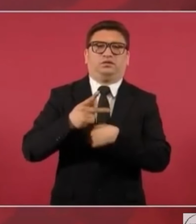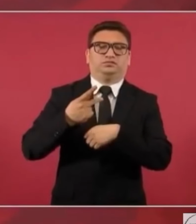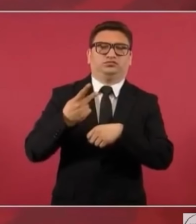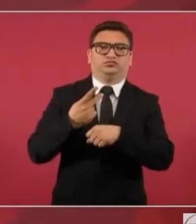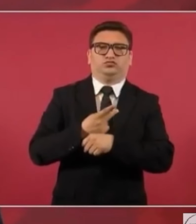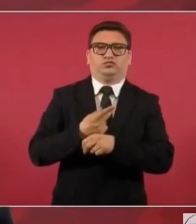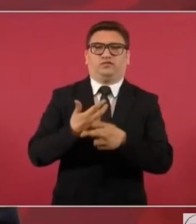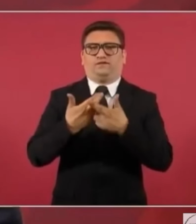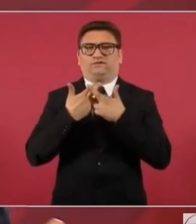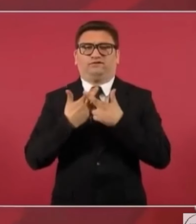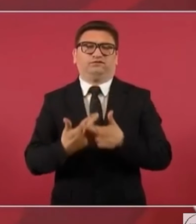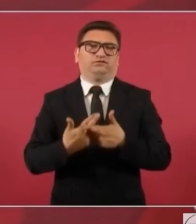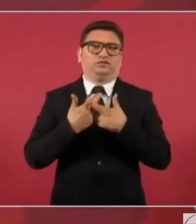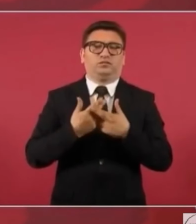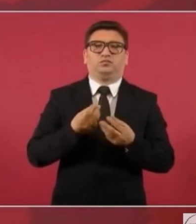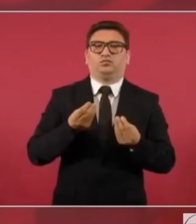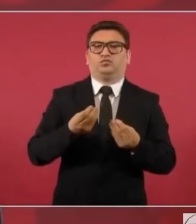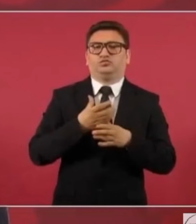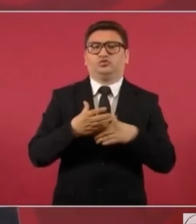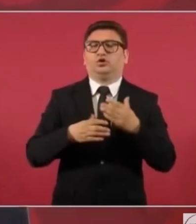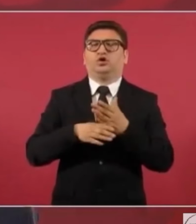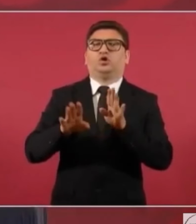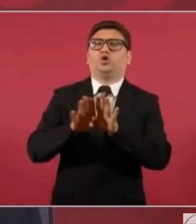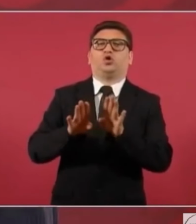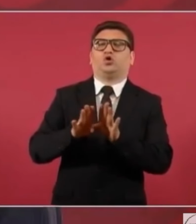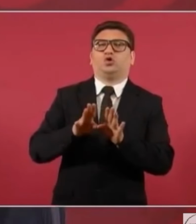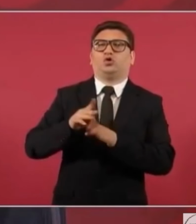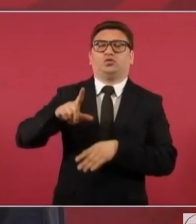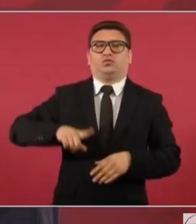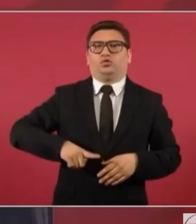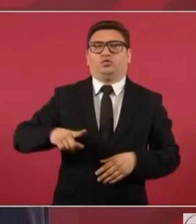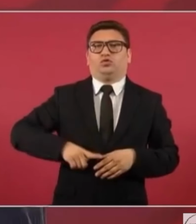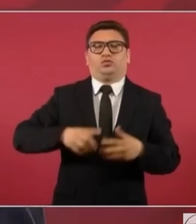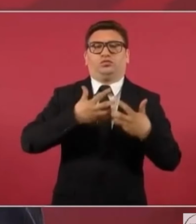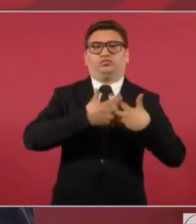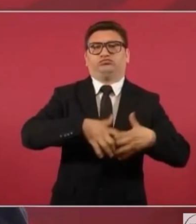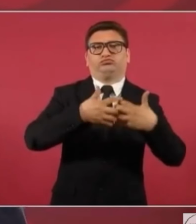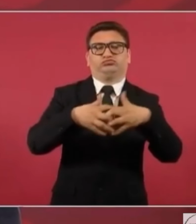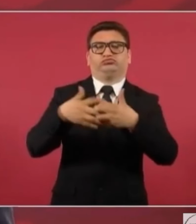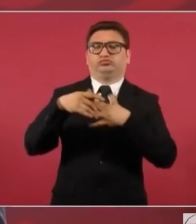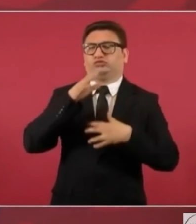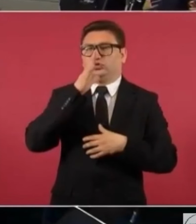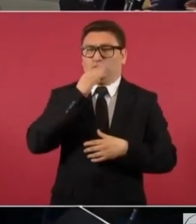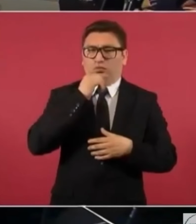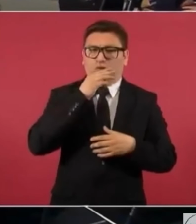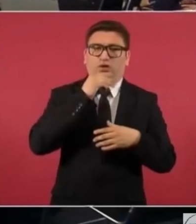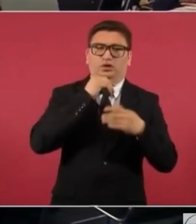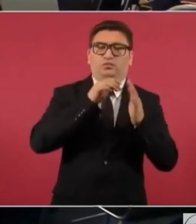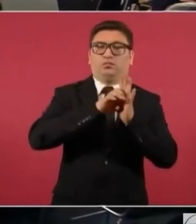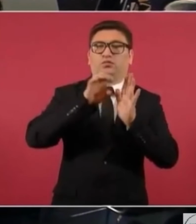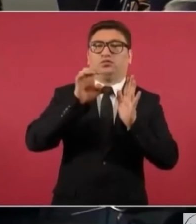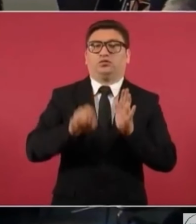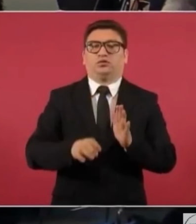que cómo iban a tener en el gobierno fábricas de